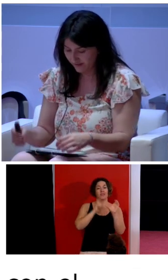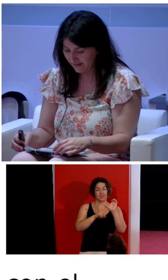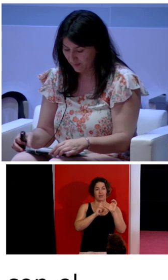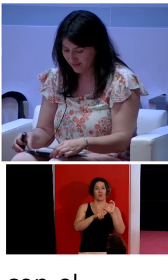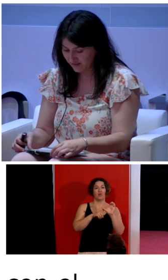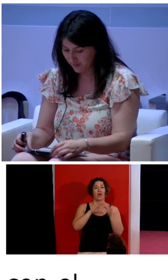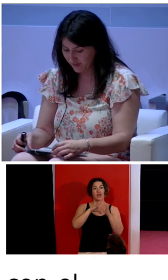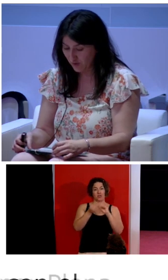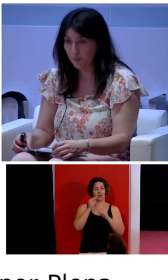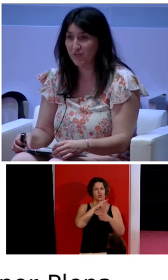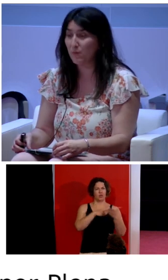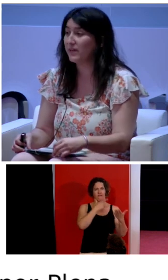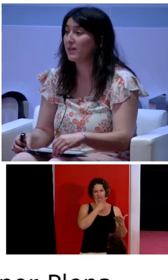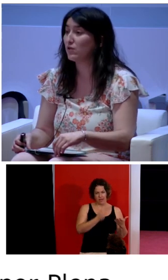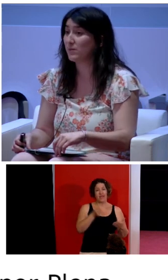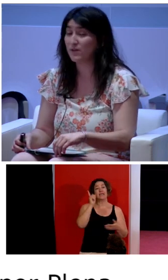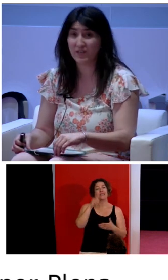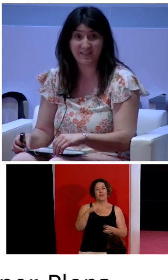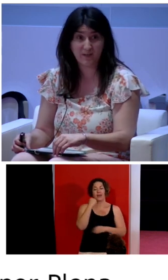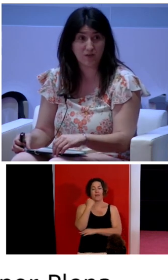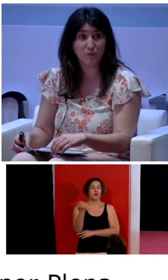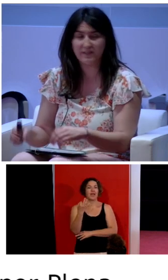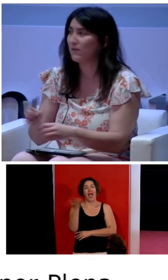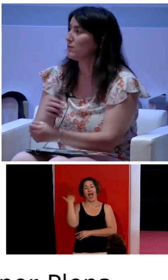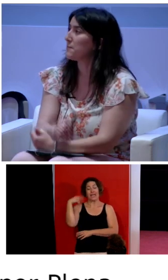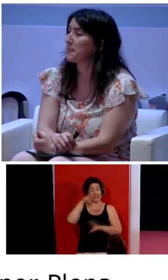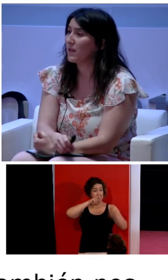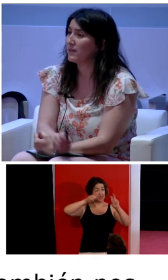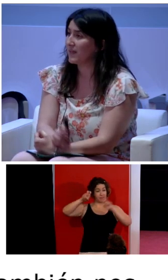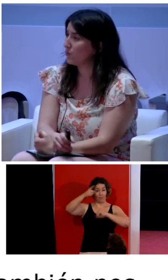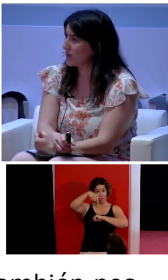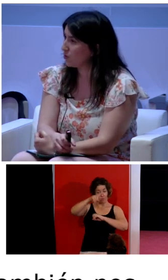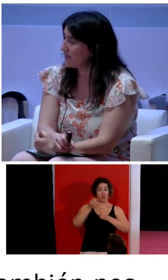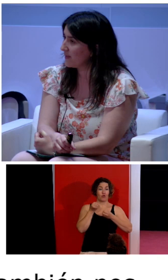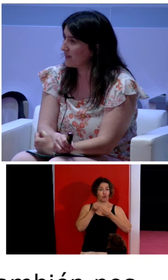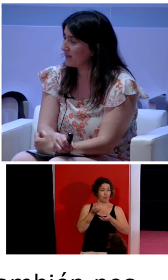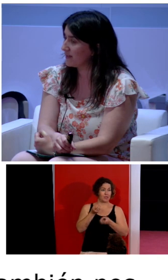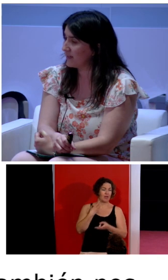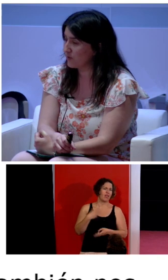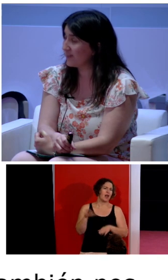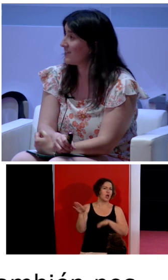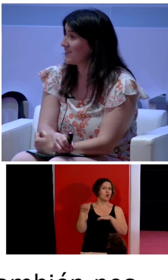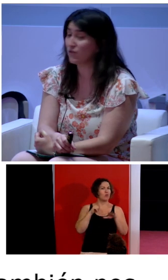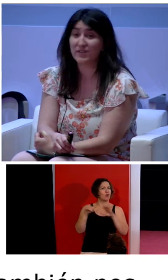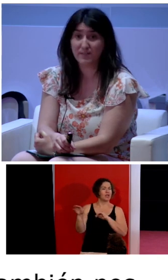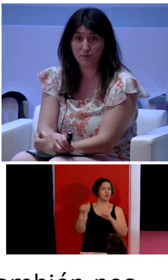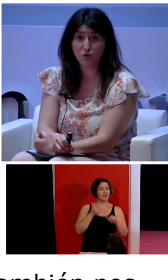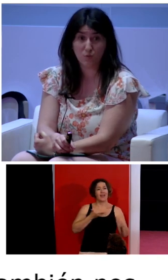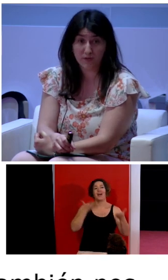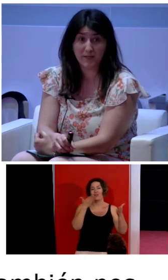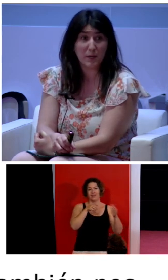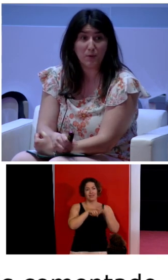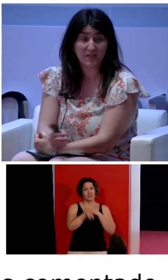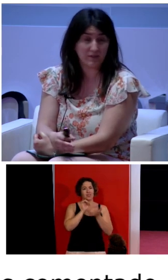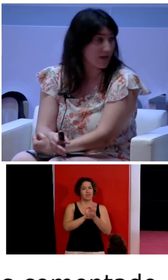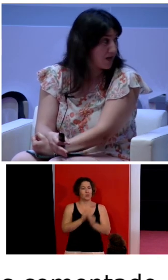digo, y además también nos apoyamos en los temarios que antes habéis comentado de la convocatoria de ayudantes de gestión y servicios